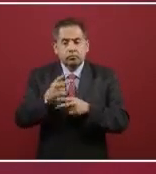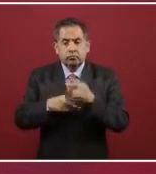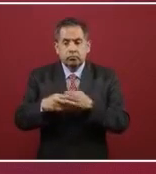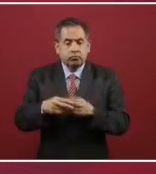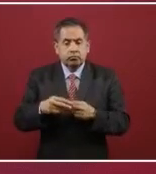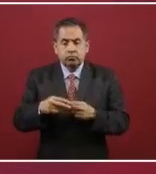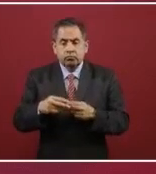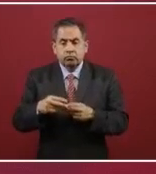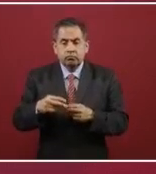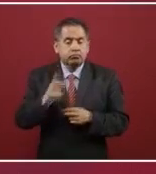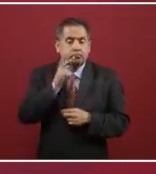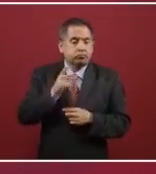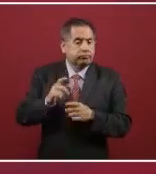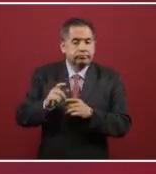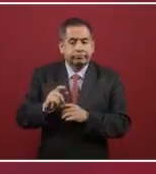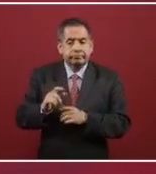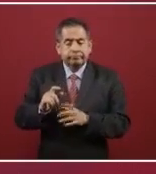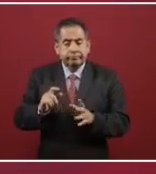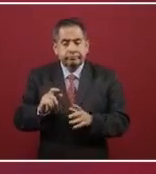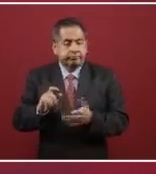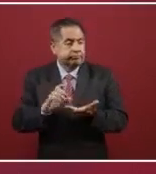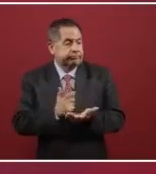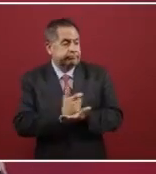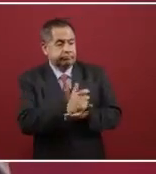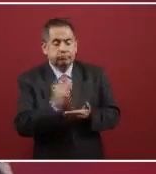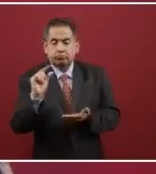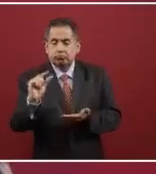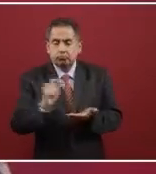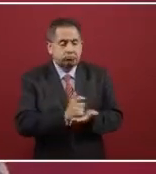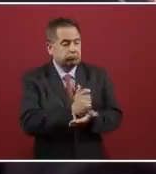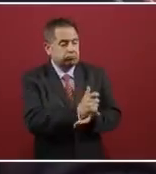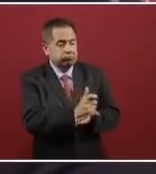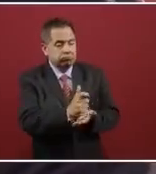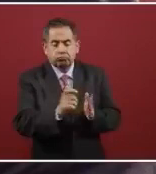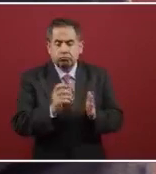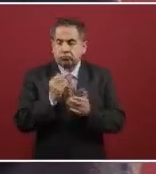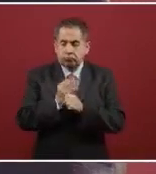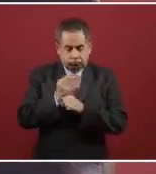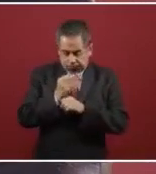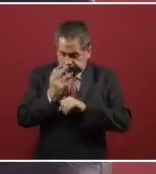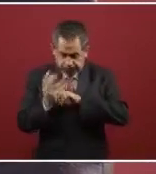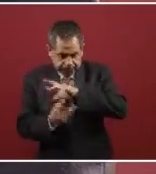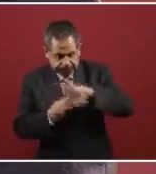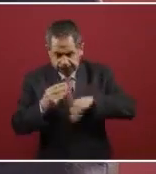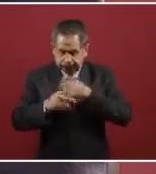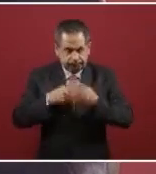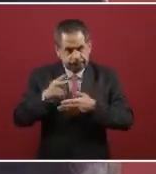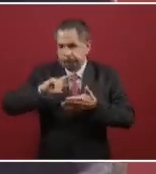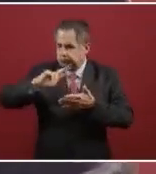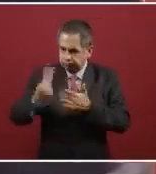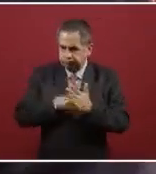muy poco a los familiares y están haciendo una revisión en